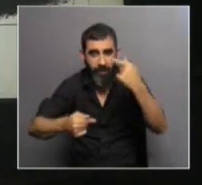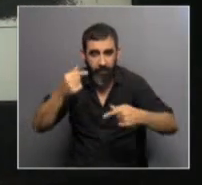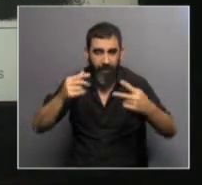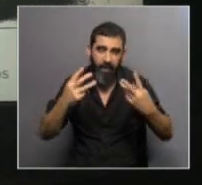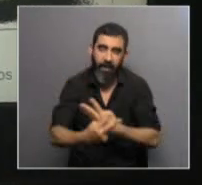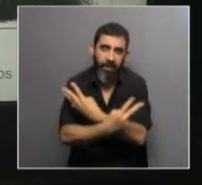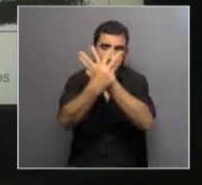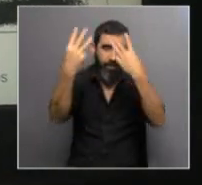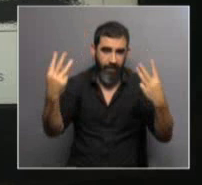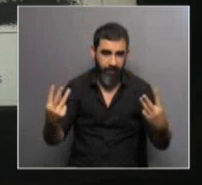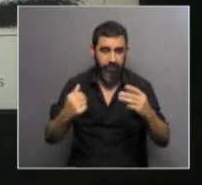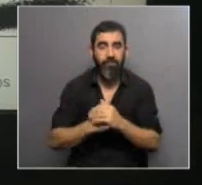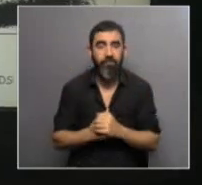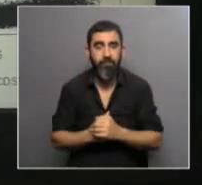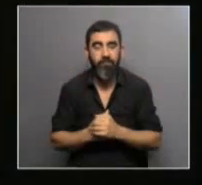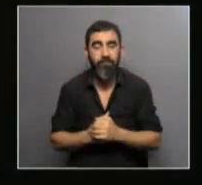secuencias